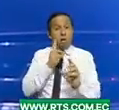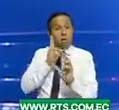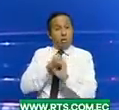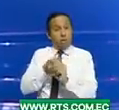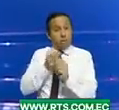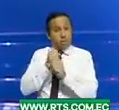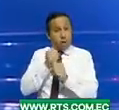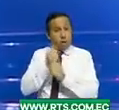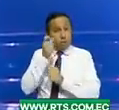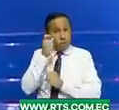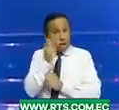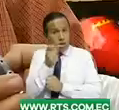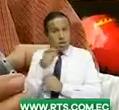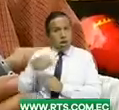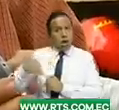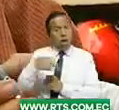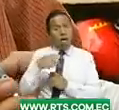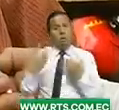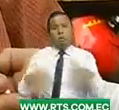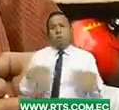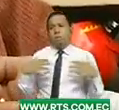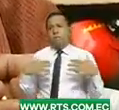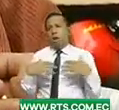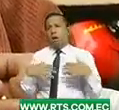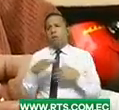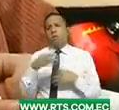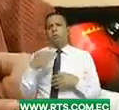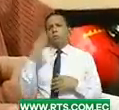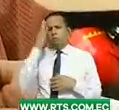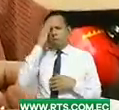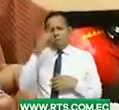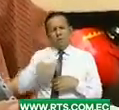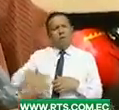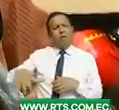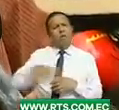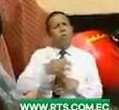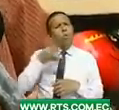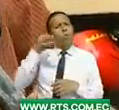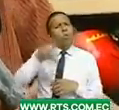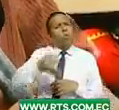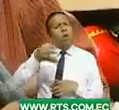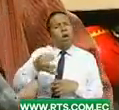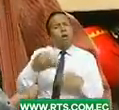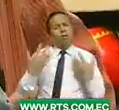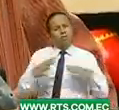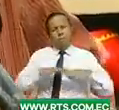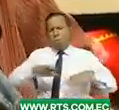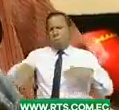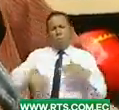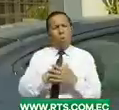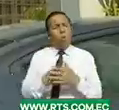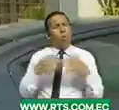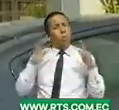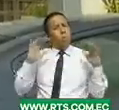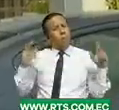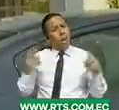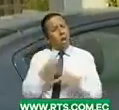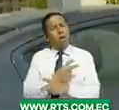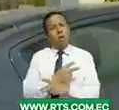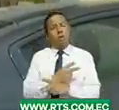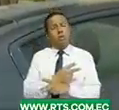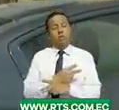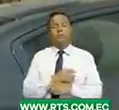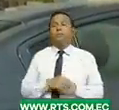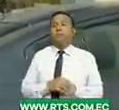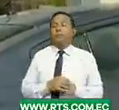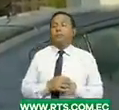zozobra. Se sabe que la seguridad en el cantón Durán toda viene corriendo un alto grado de peligrosidad. Los dos hombres que están próximos a